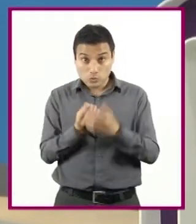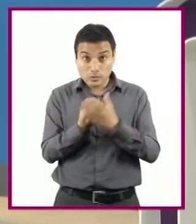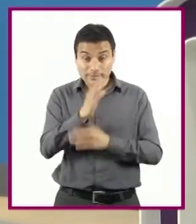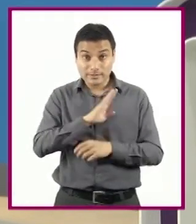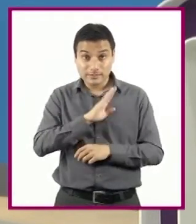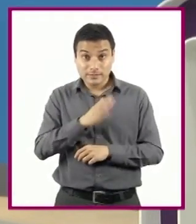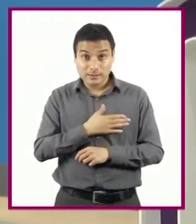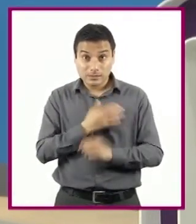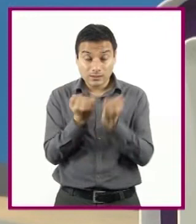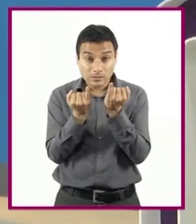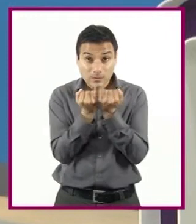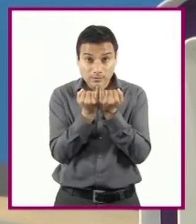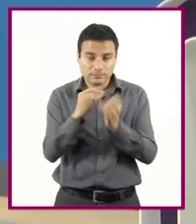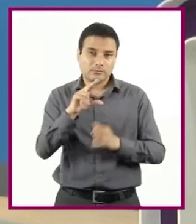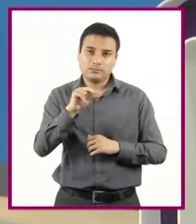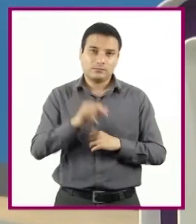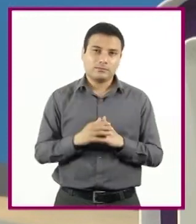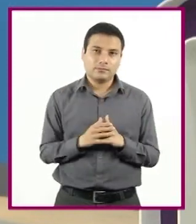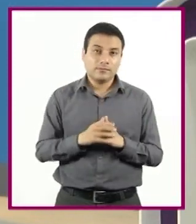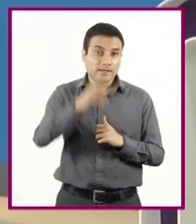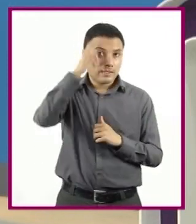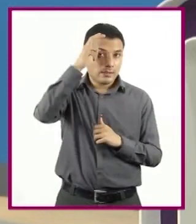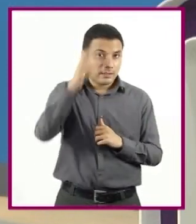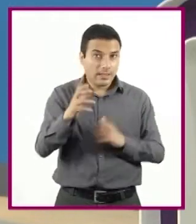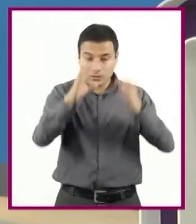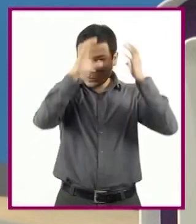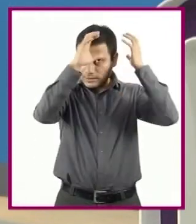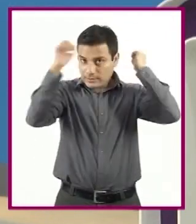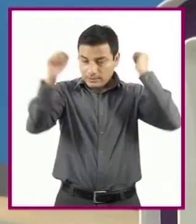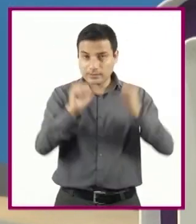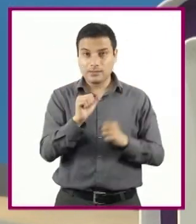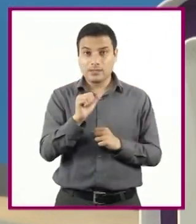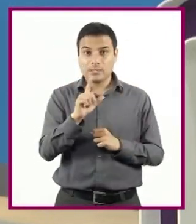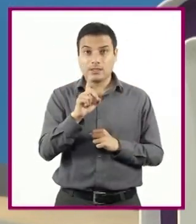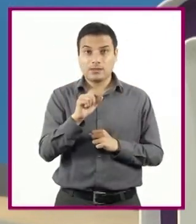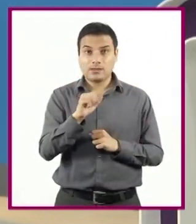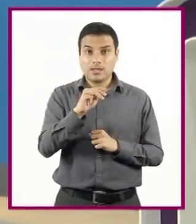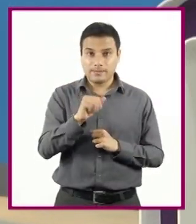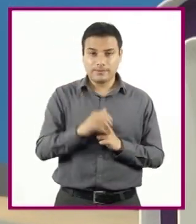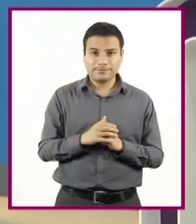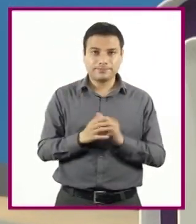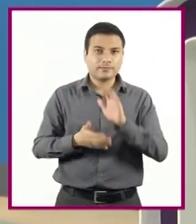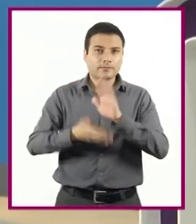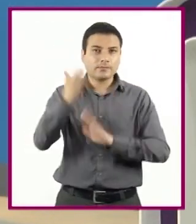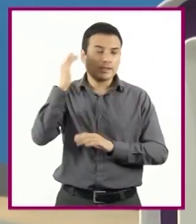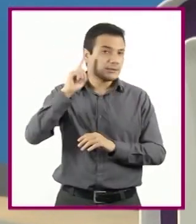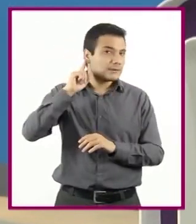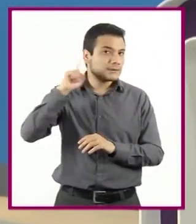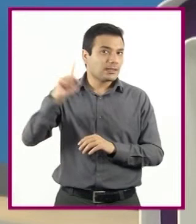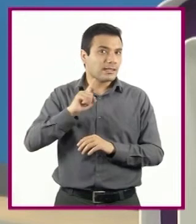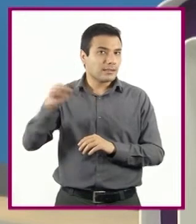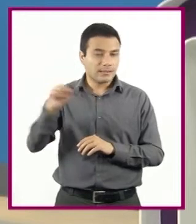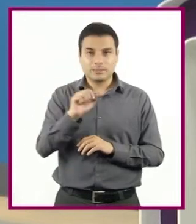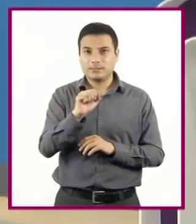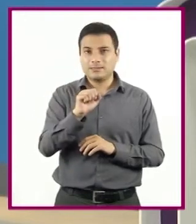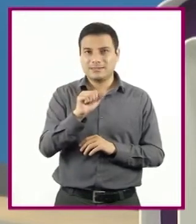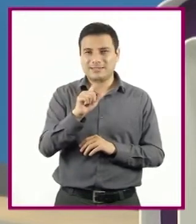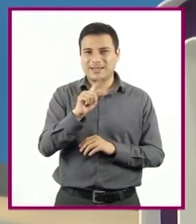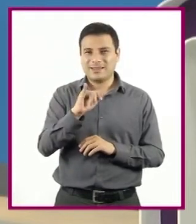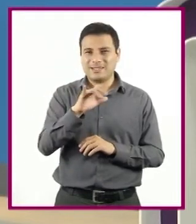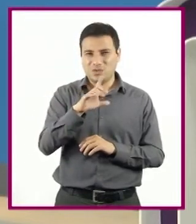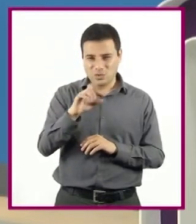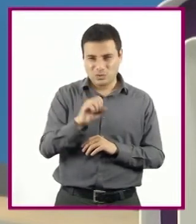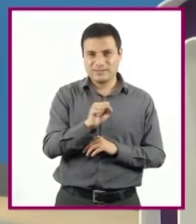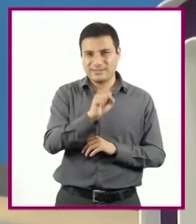lo mismo. Hidalgo, Allende, Aldama y los demás líderes se dirigieron a Zacatecas y Saltillo, buscando